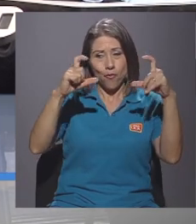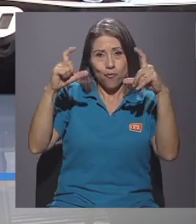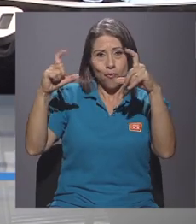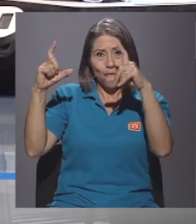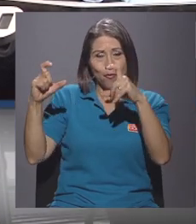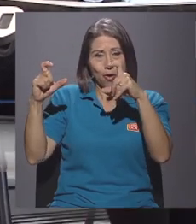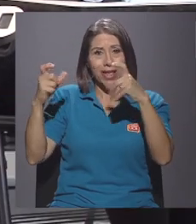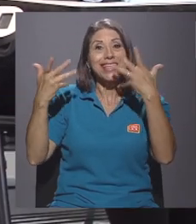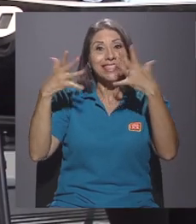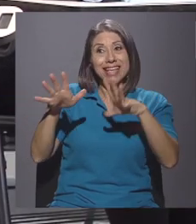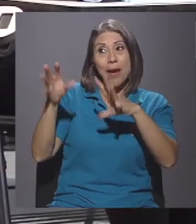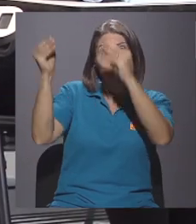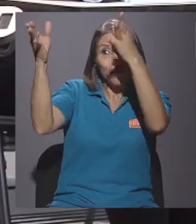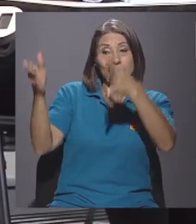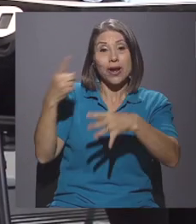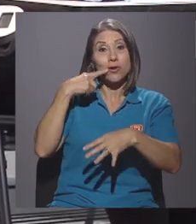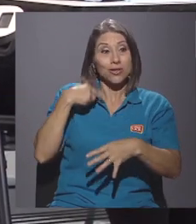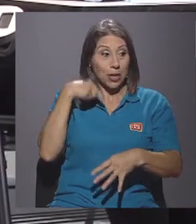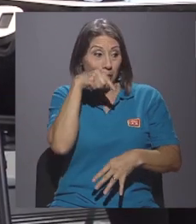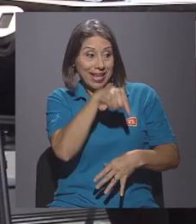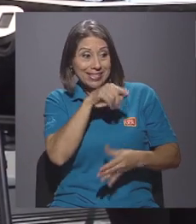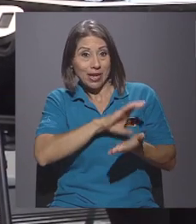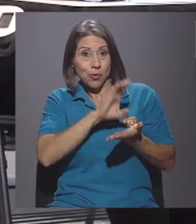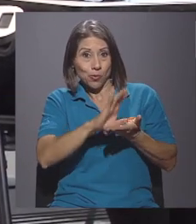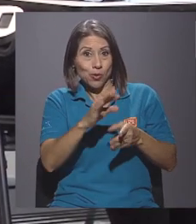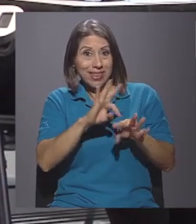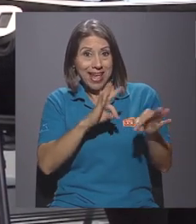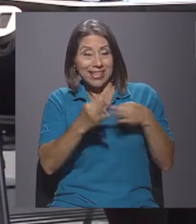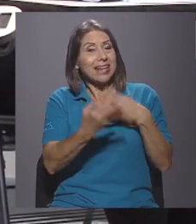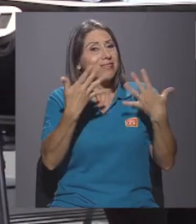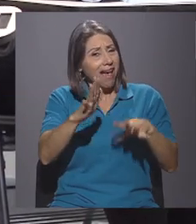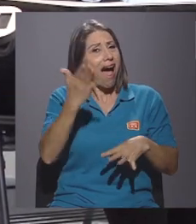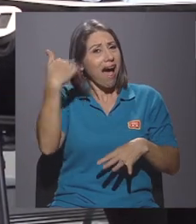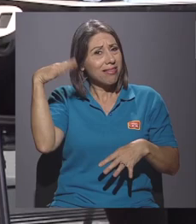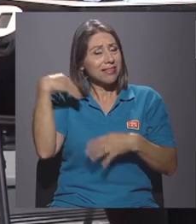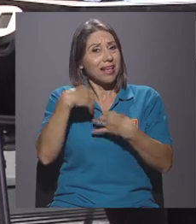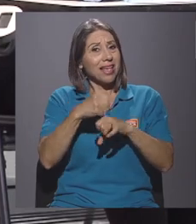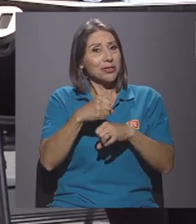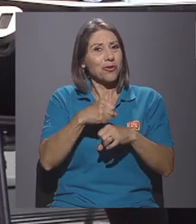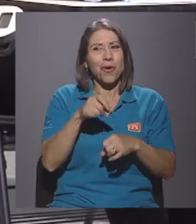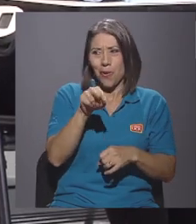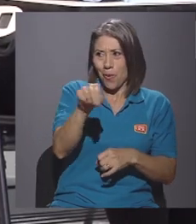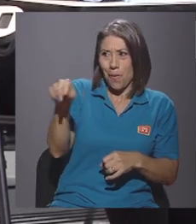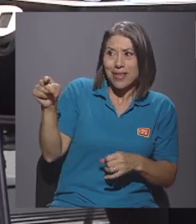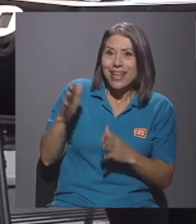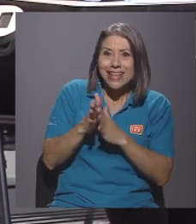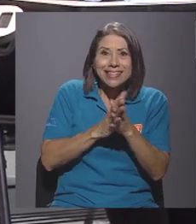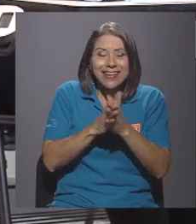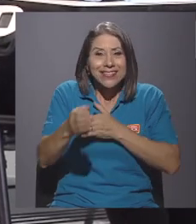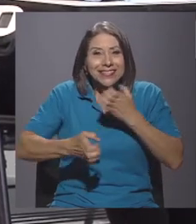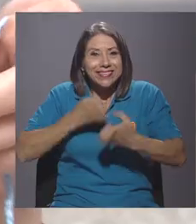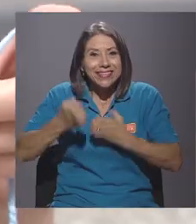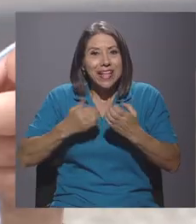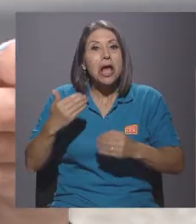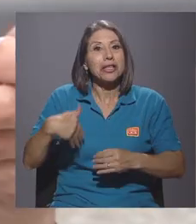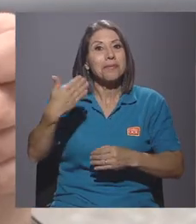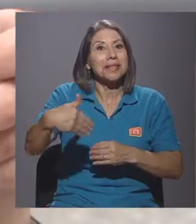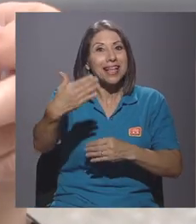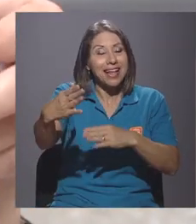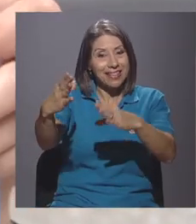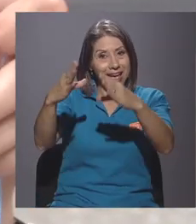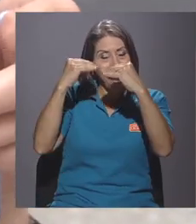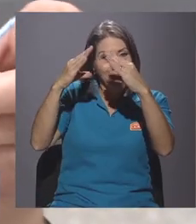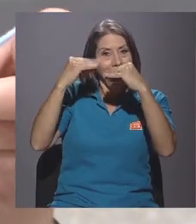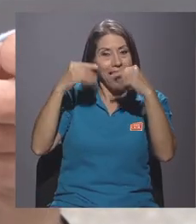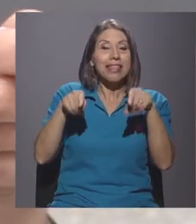lo habían realizado, entonces estábamos como muy entusiasmadas varias compañeras y más adelante se nos envió la información al respecto y